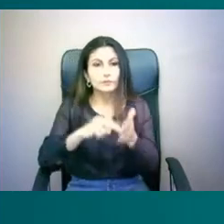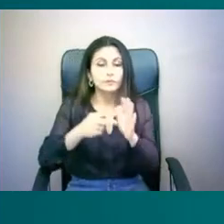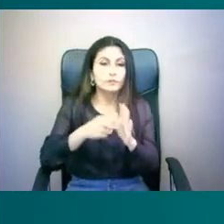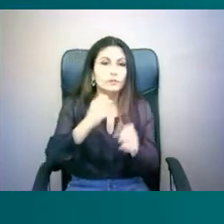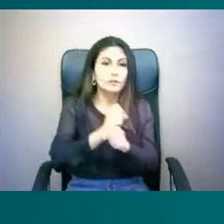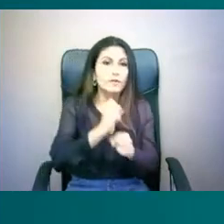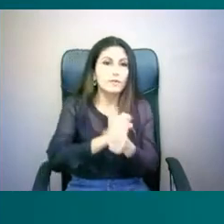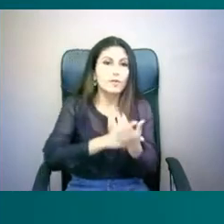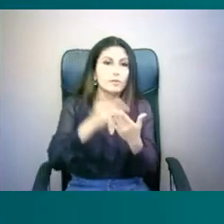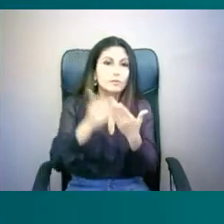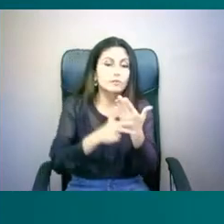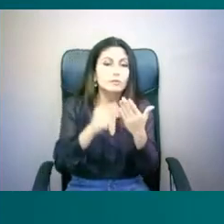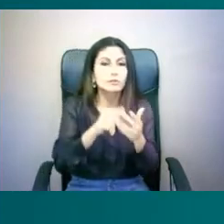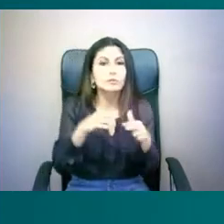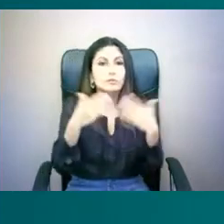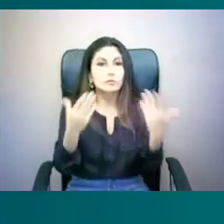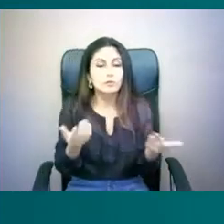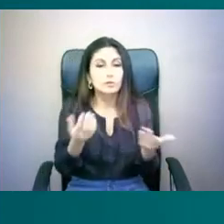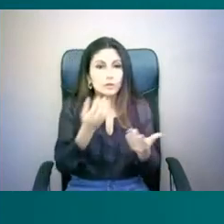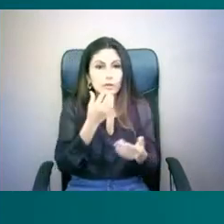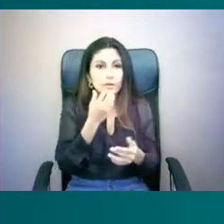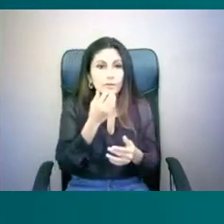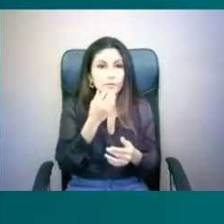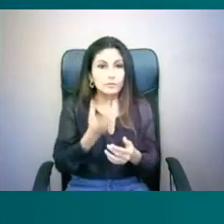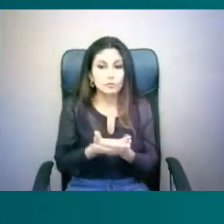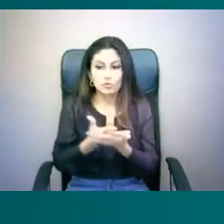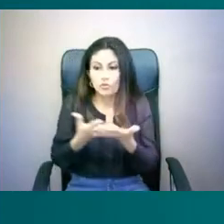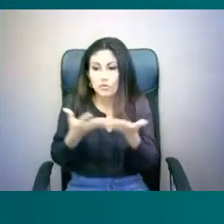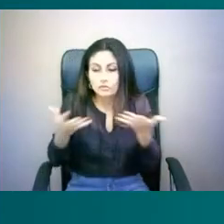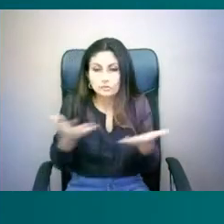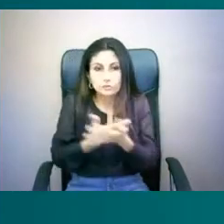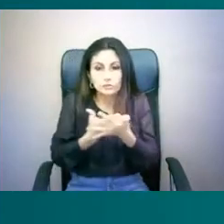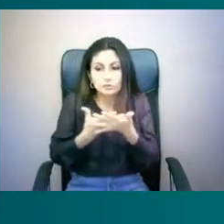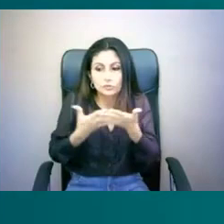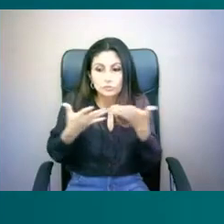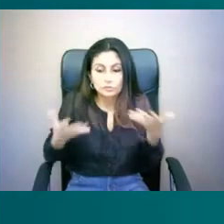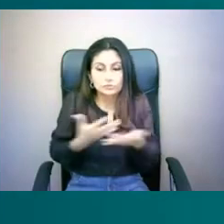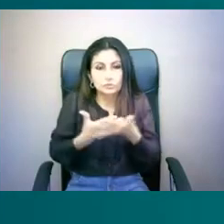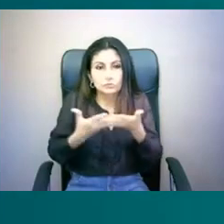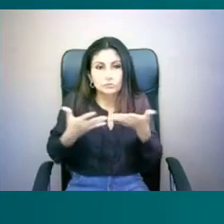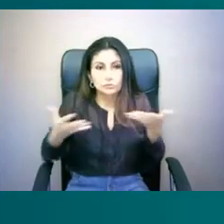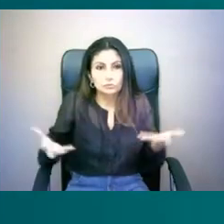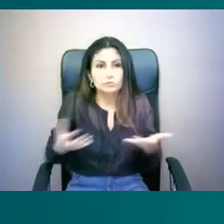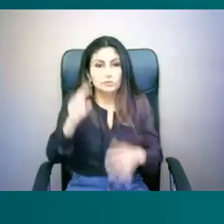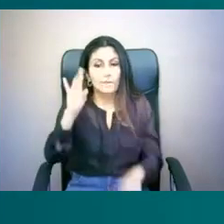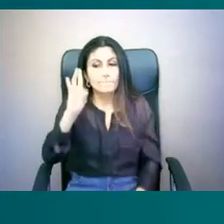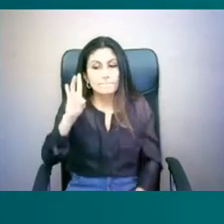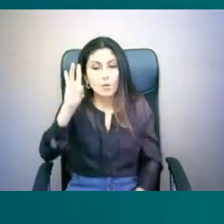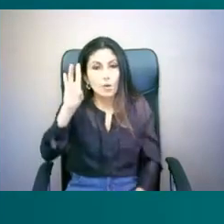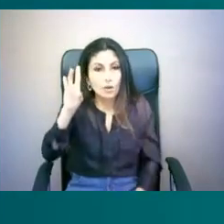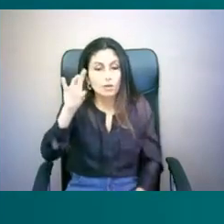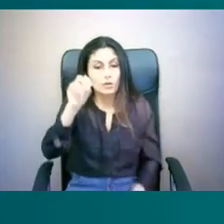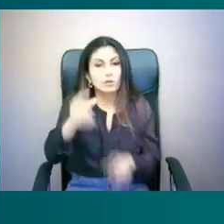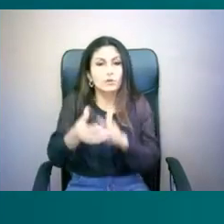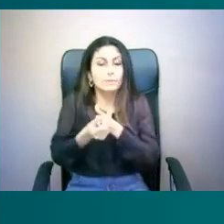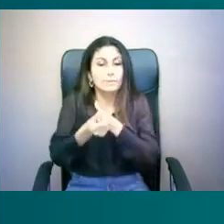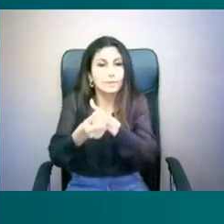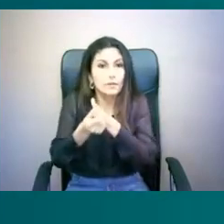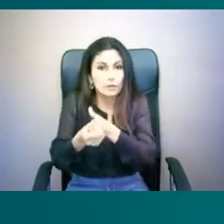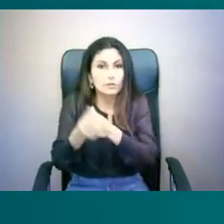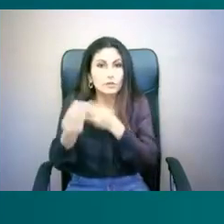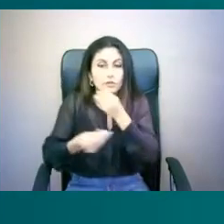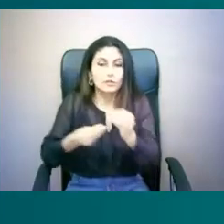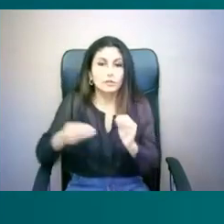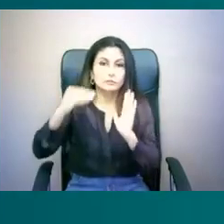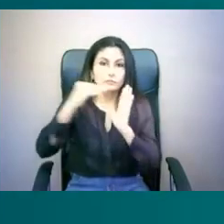Y aquí en el trabajo del proyecto es donde a través de artefactos, listo, a través de artefactos, modelos y métodos, se documenta todo lo que es el